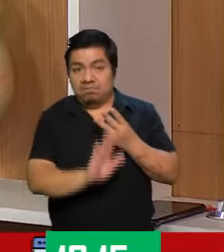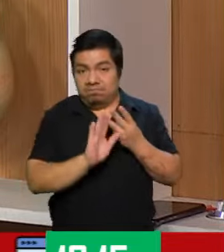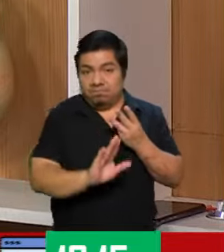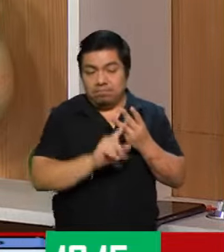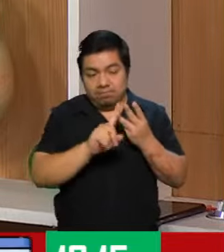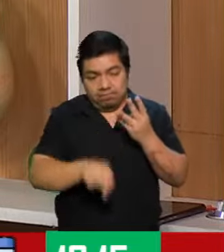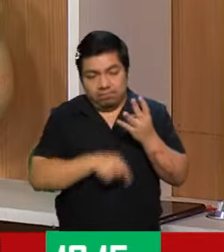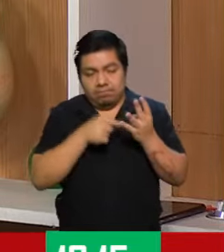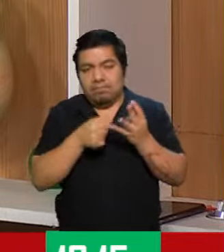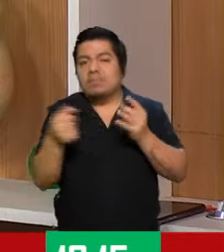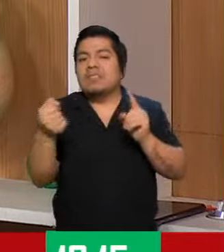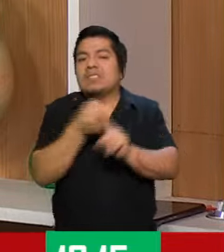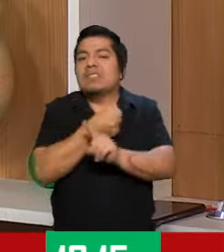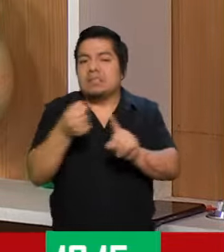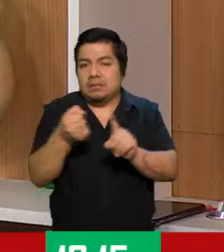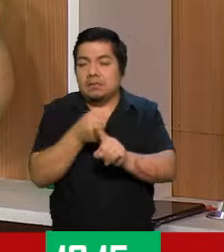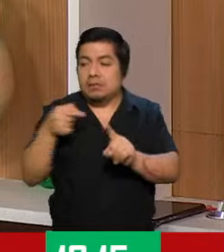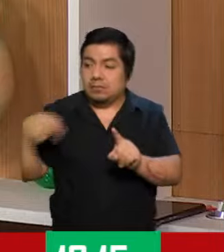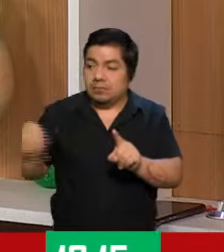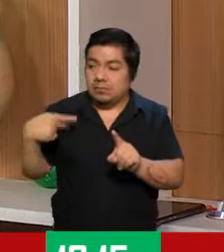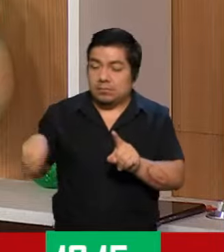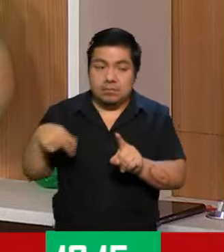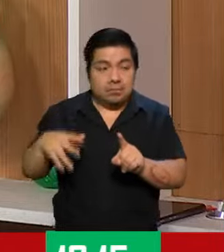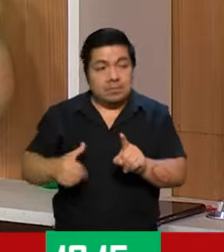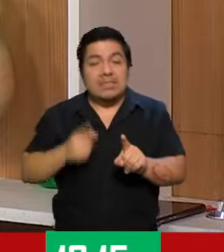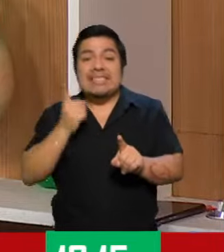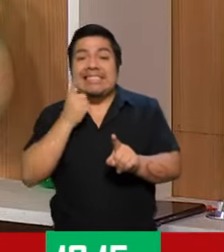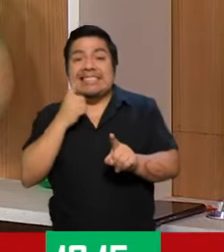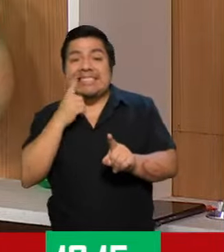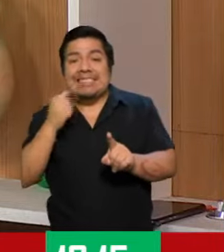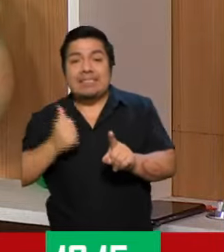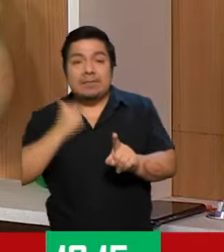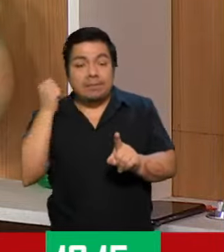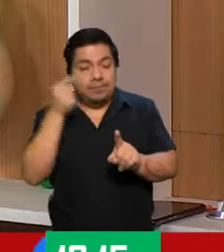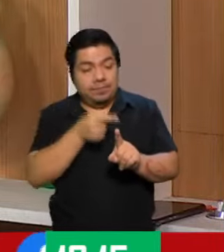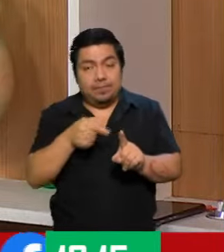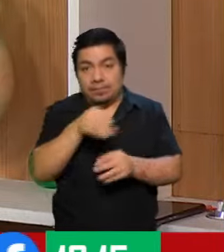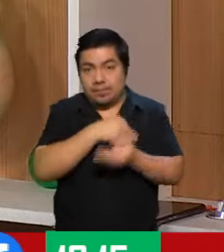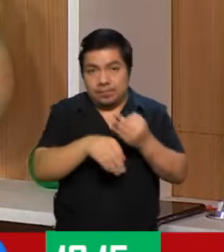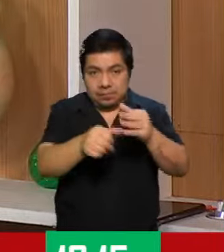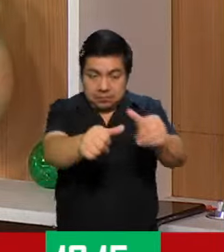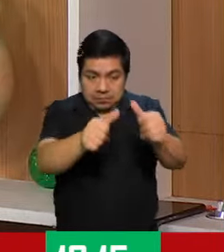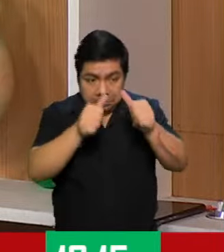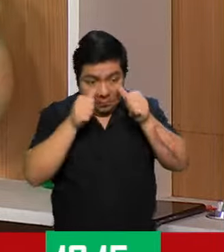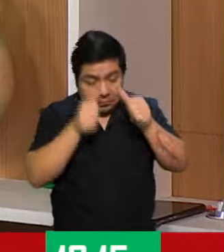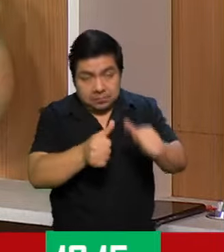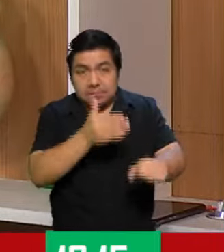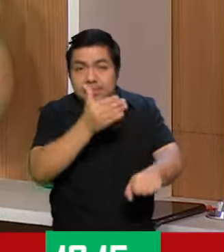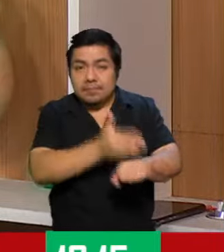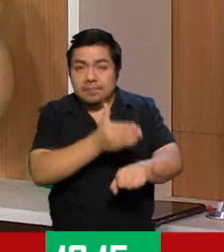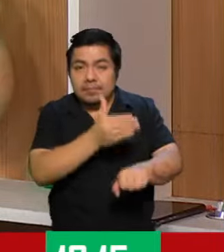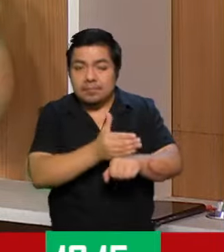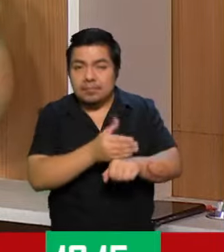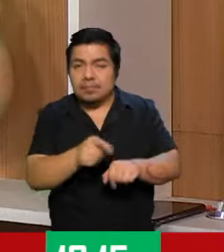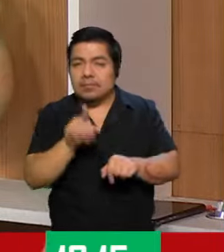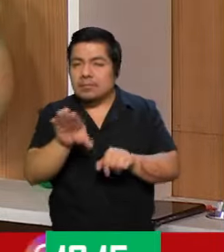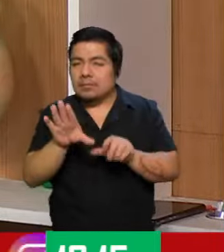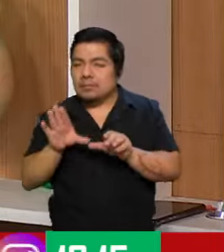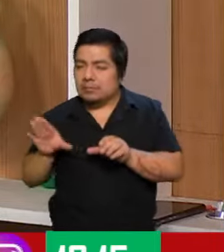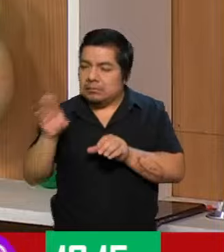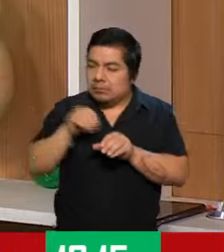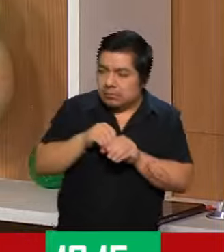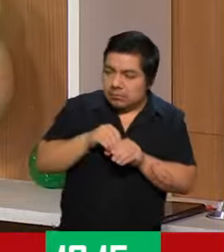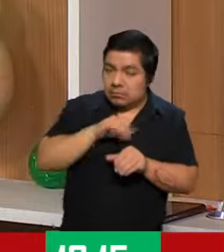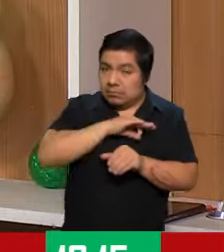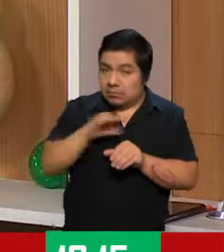moviliza violencia para avanzar su agenda personal, el que viola el todo, va a ser prioridad de nuestro foco y vamos a ir tras esa persona. ¿Creen la reinserción?